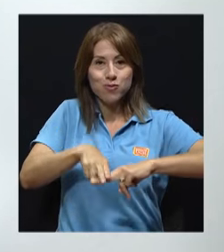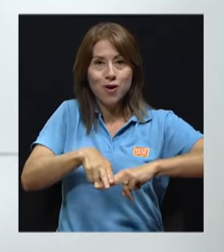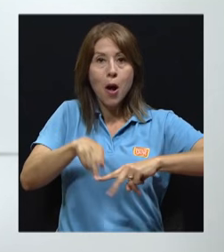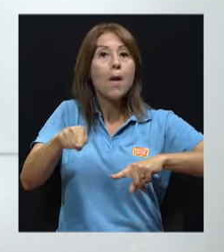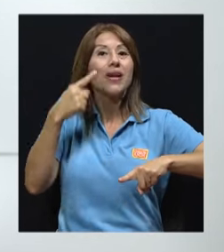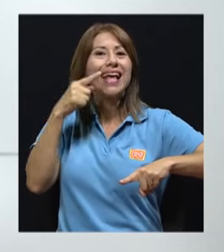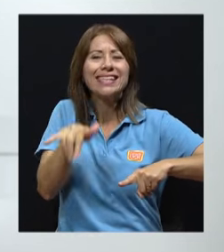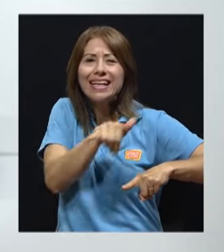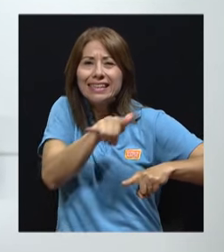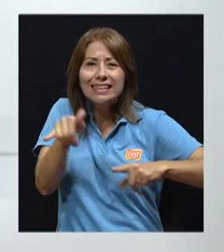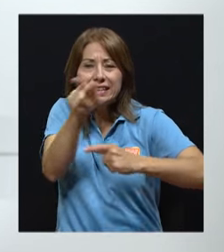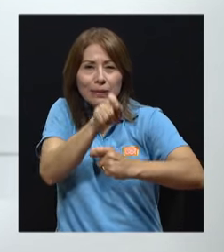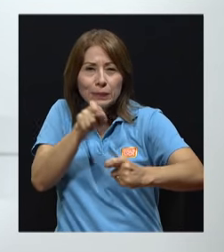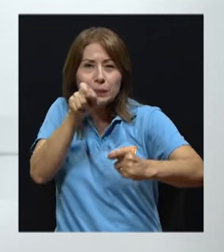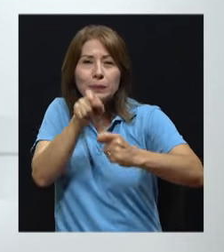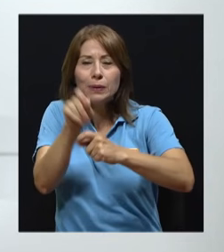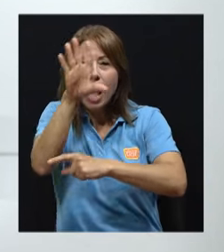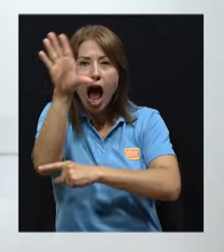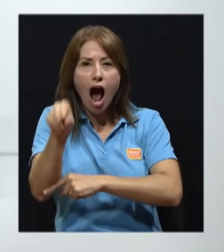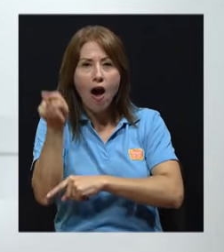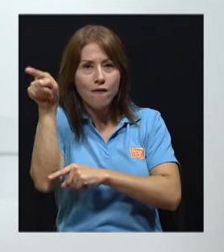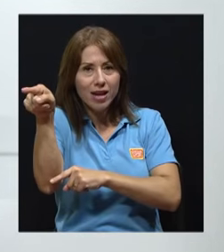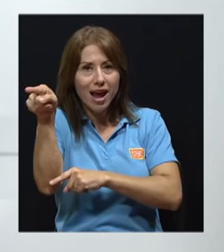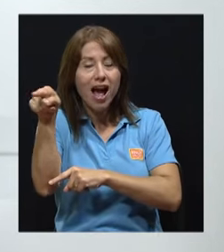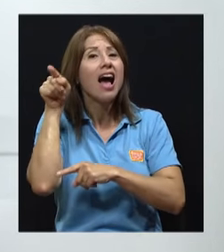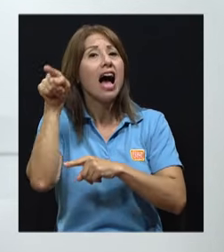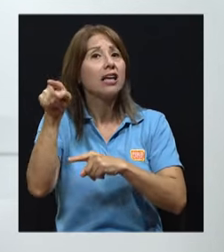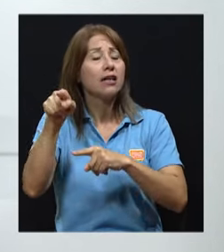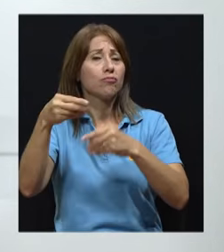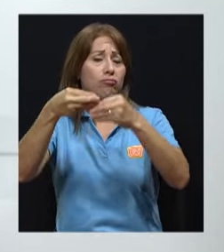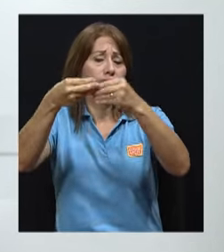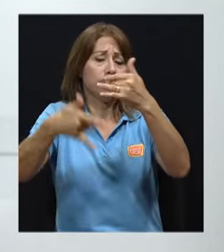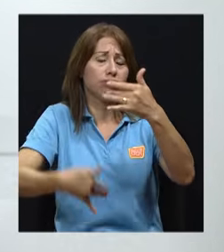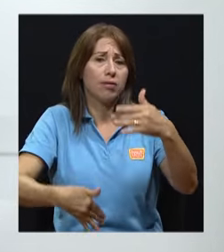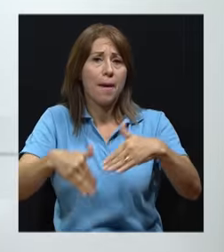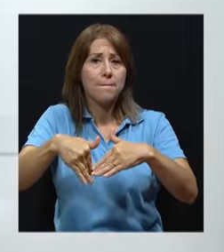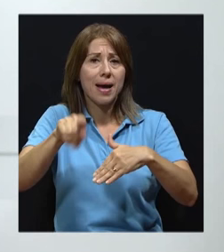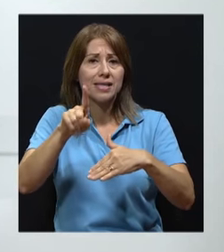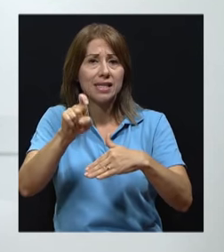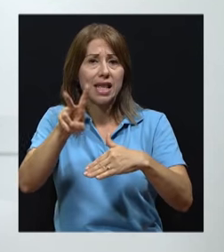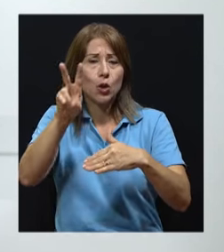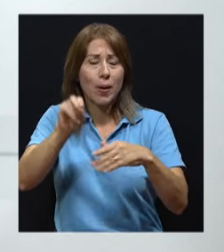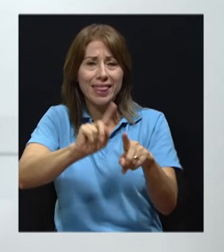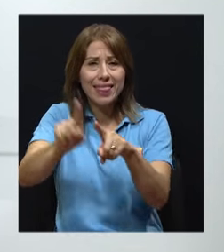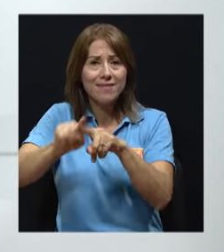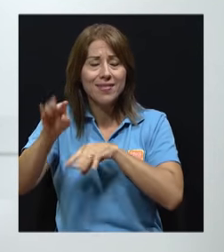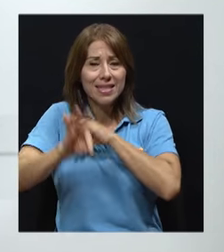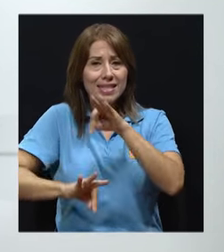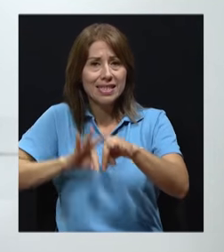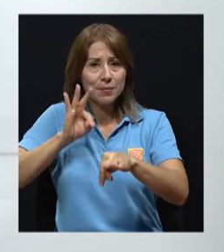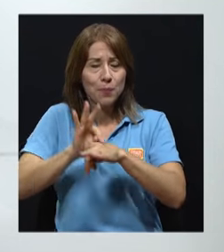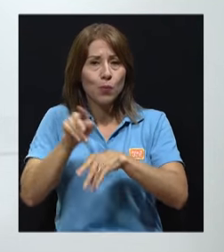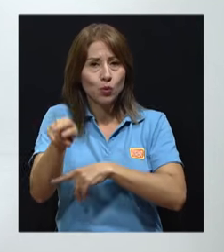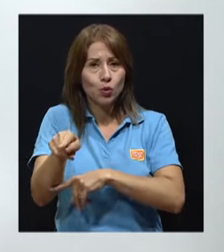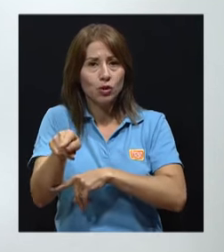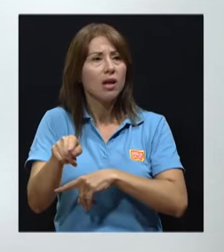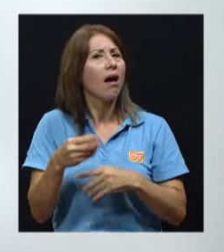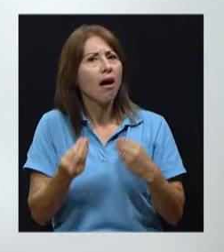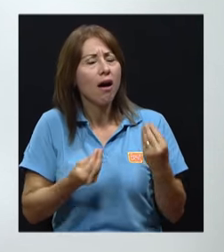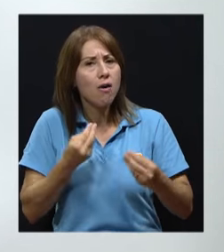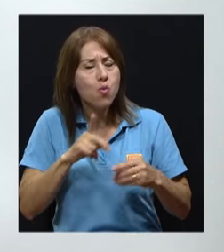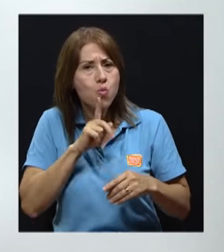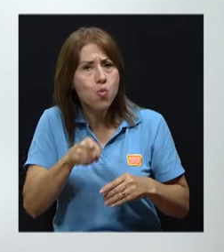Marimba de arco porque es la idéntica idéntica a la a las marimbas africanas que en África hay más de 120